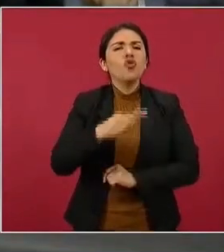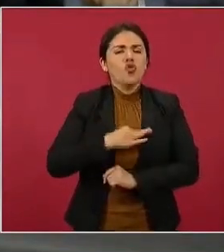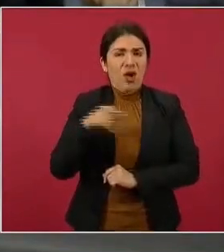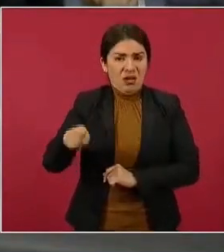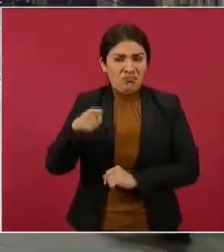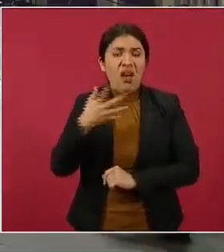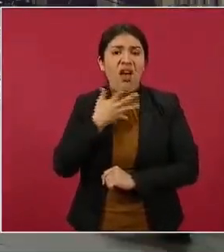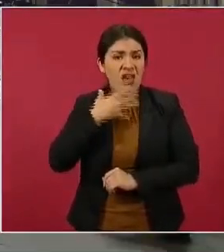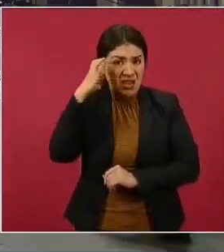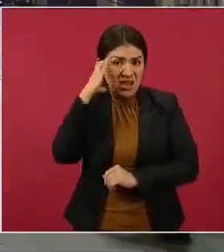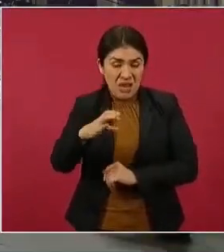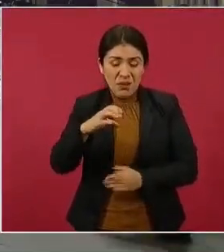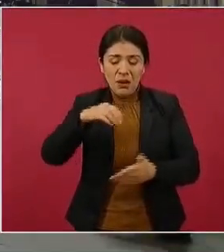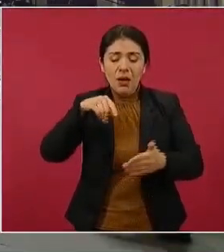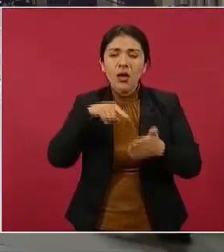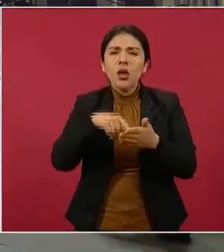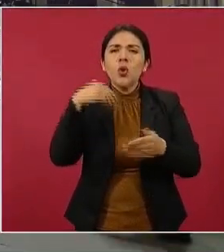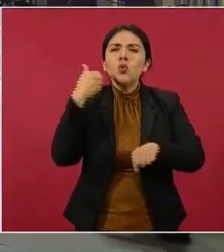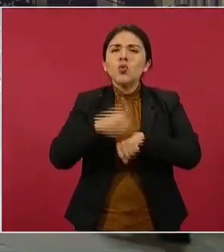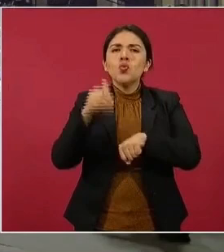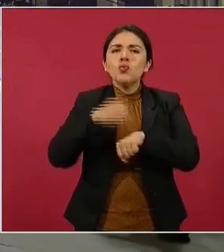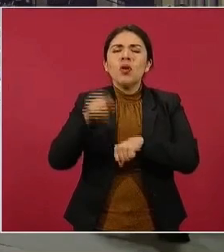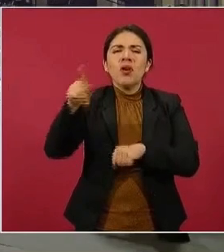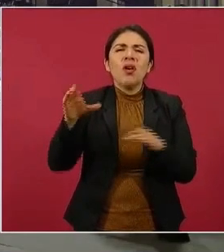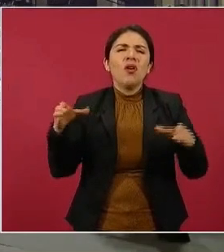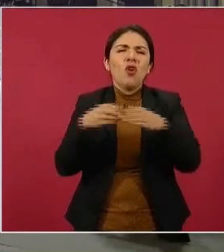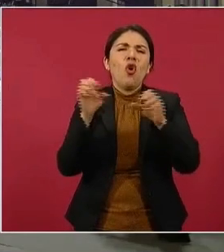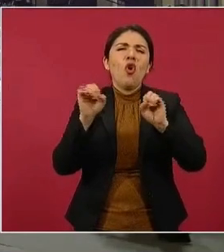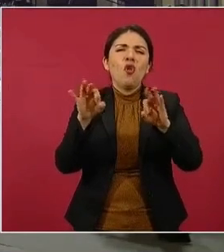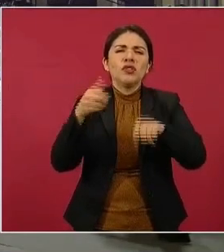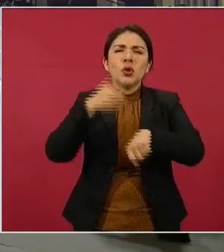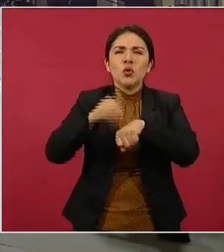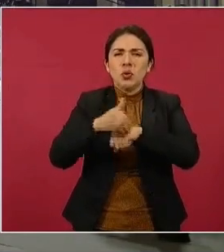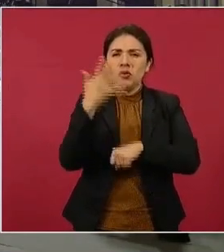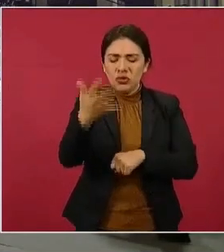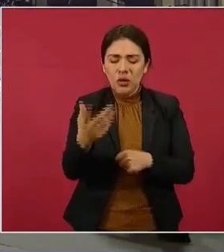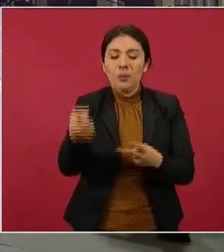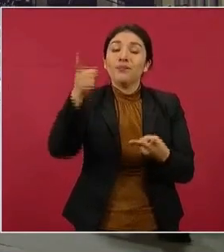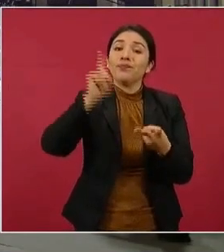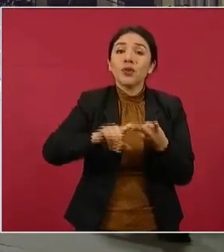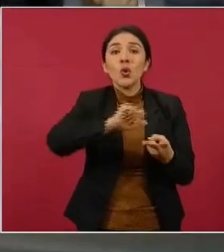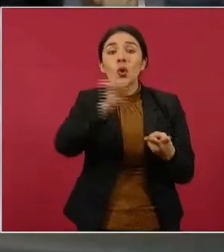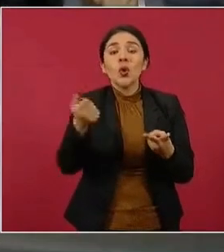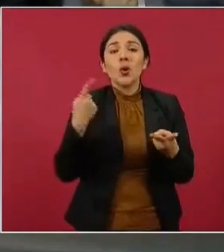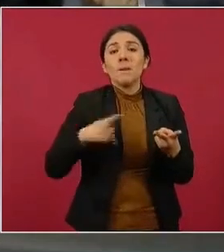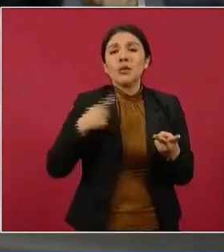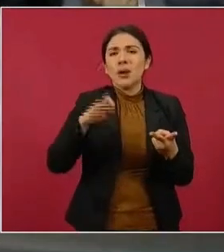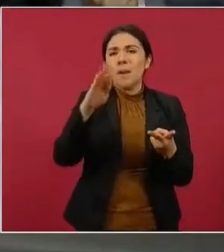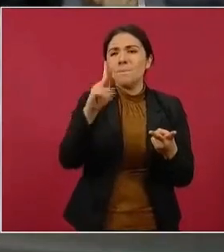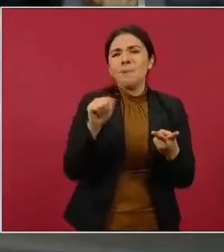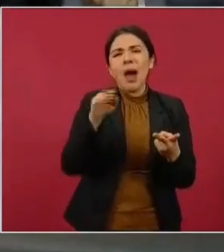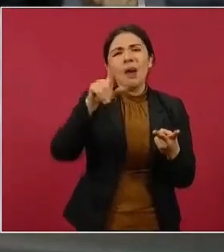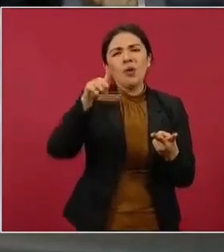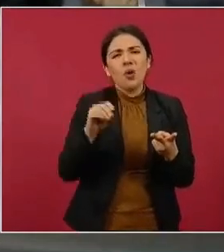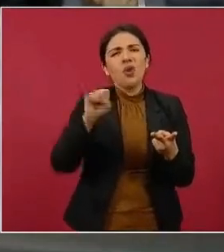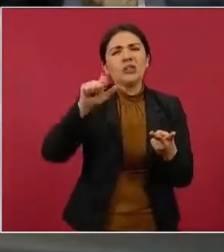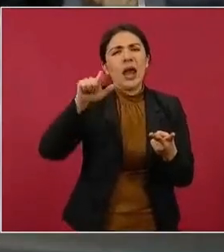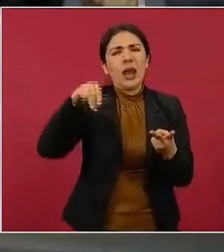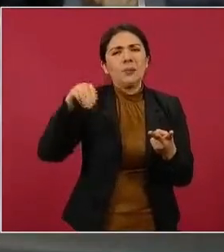bueno, aquí tengo el número, que lleva en el Distrito 5. Ese es uno. El de Pablo Green Salamanca es otro, que también fue a